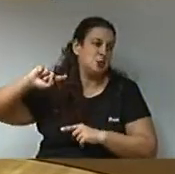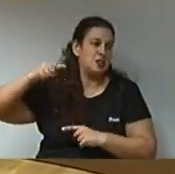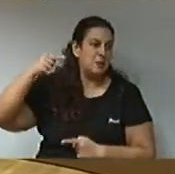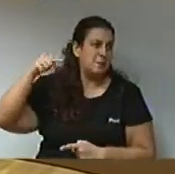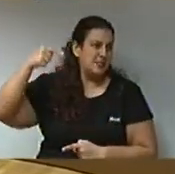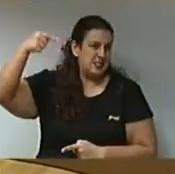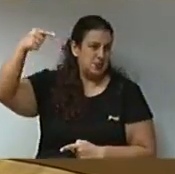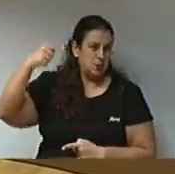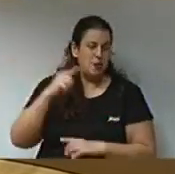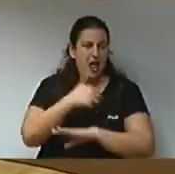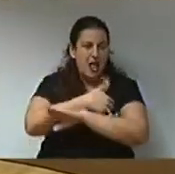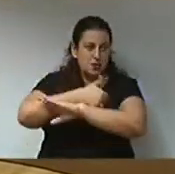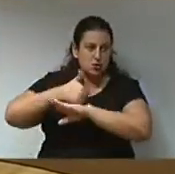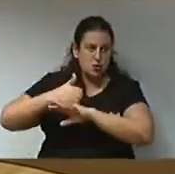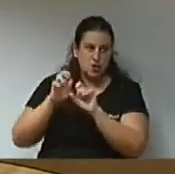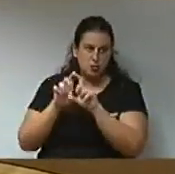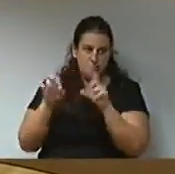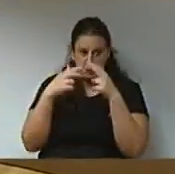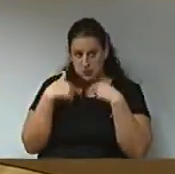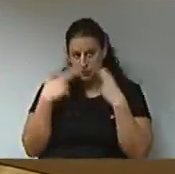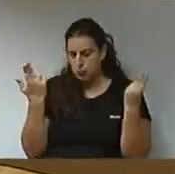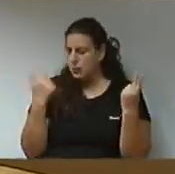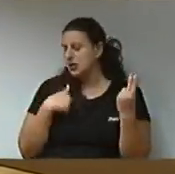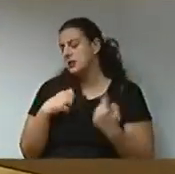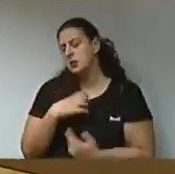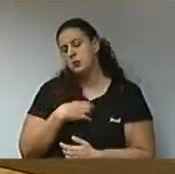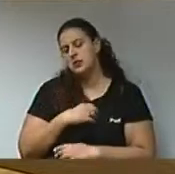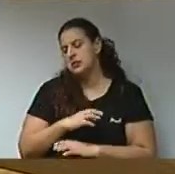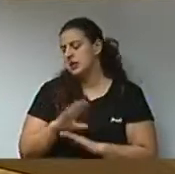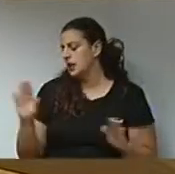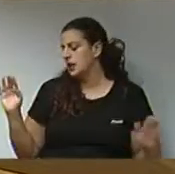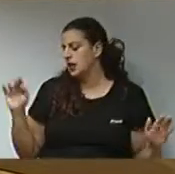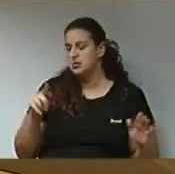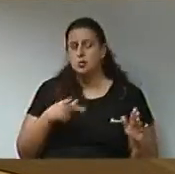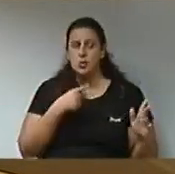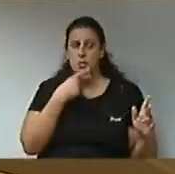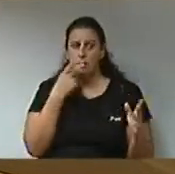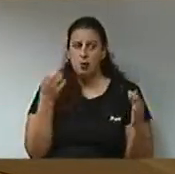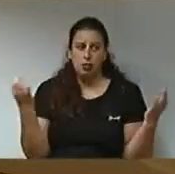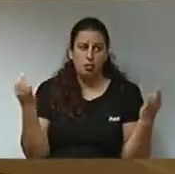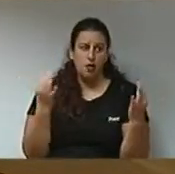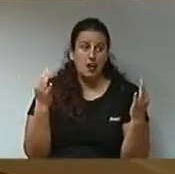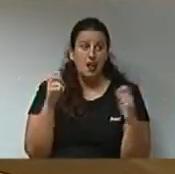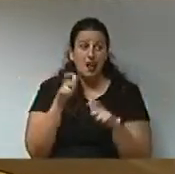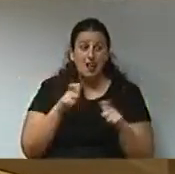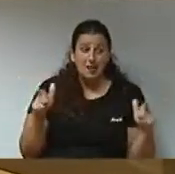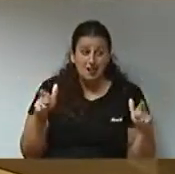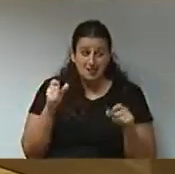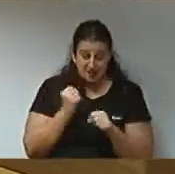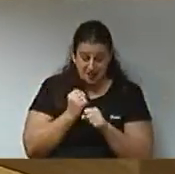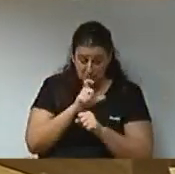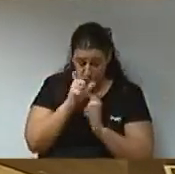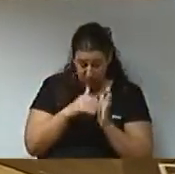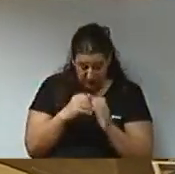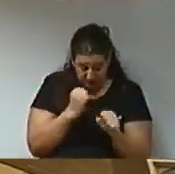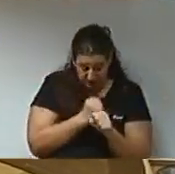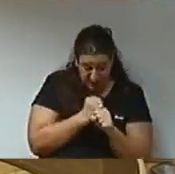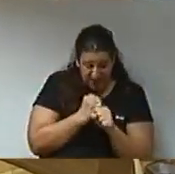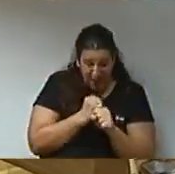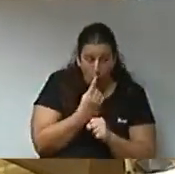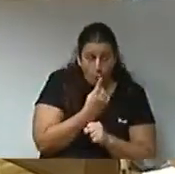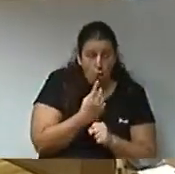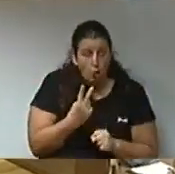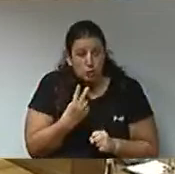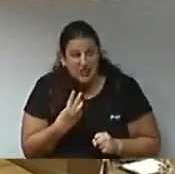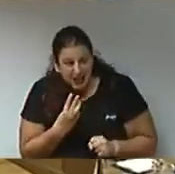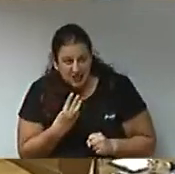las empresas públicas. Es que no puede ser, porque es una vergüenza que la gente en esta comunidad se pluriemplee para pagar la hipoteca y ustedes le